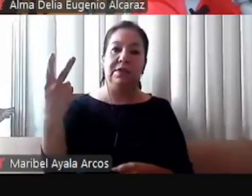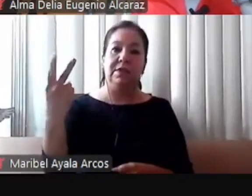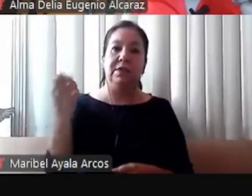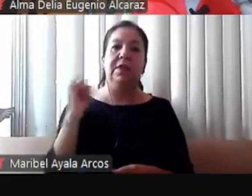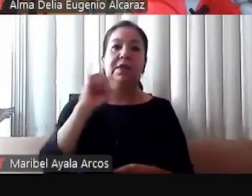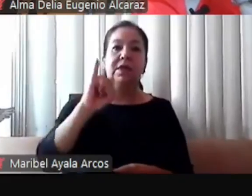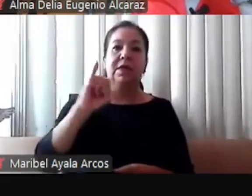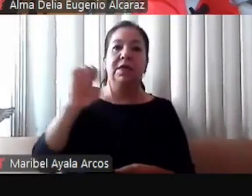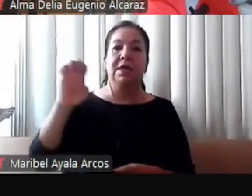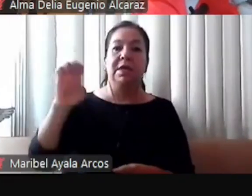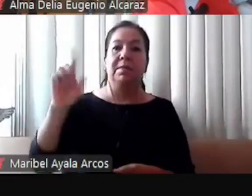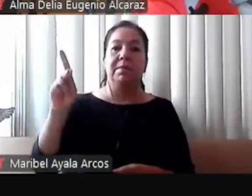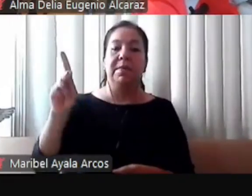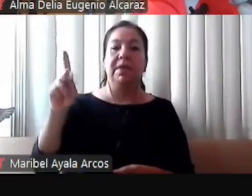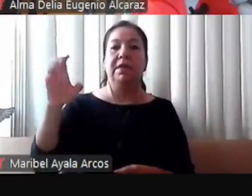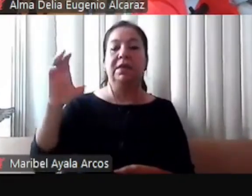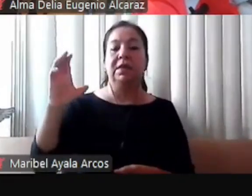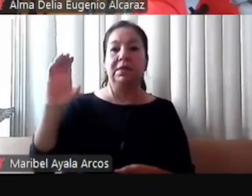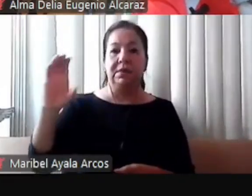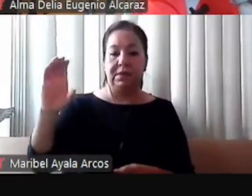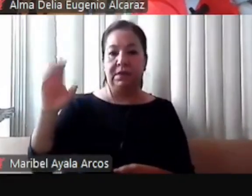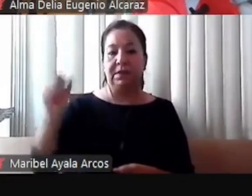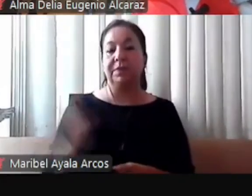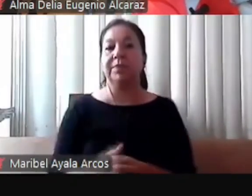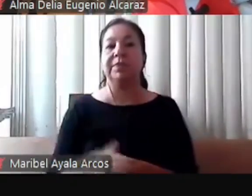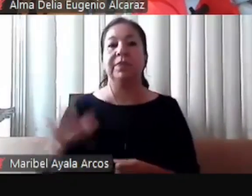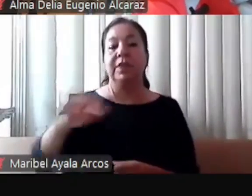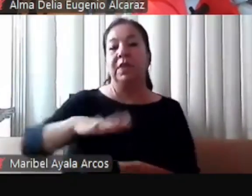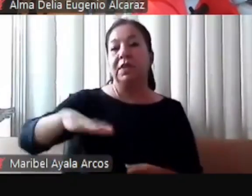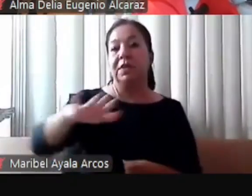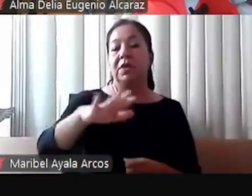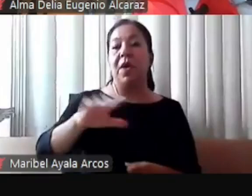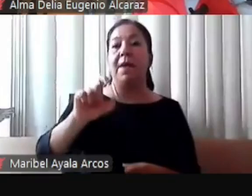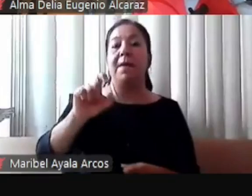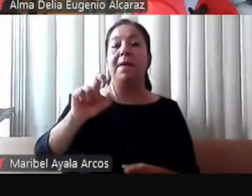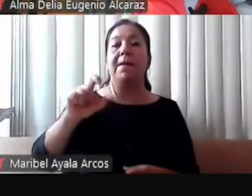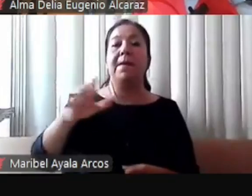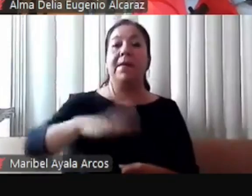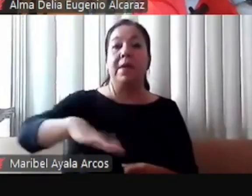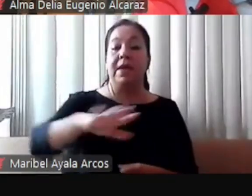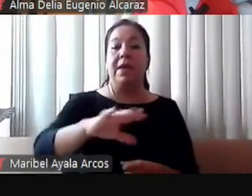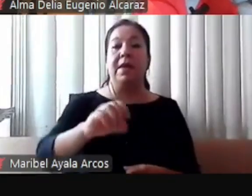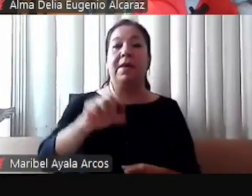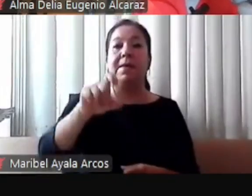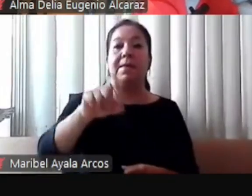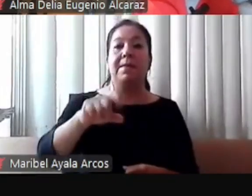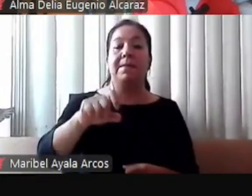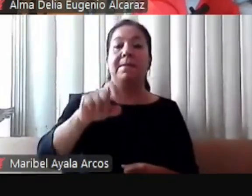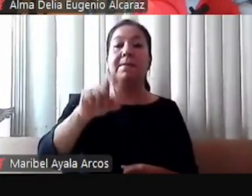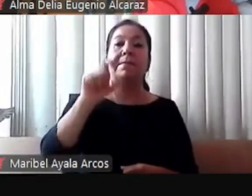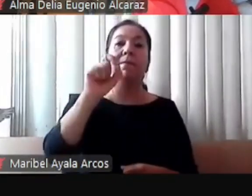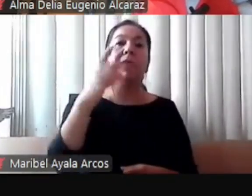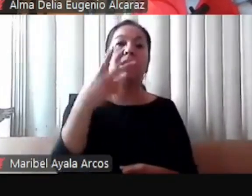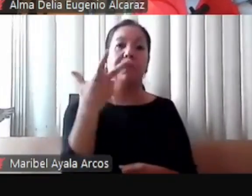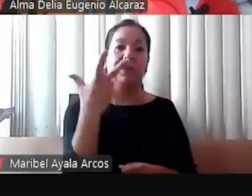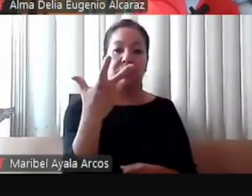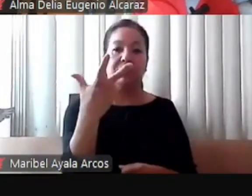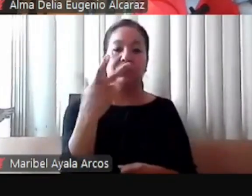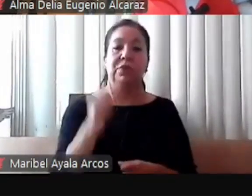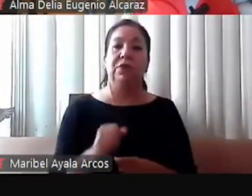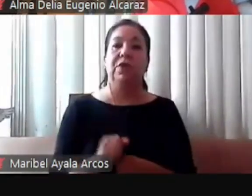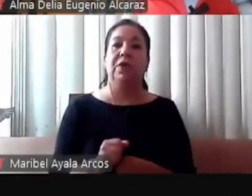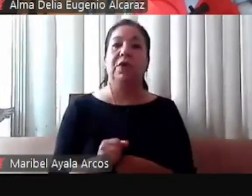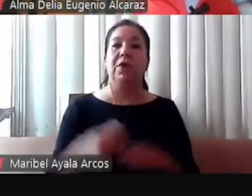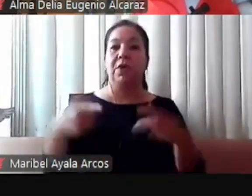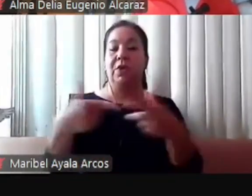Jerónimo Mateo Peña, la autoridad responsable del Consejo Distrital Electoral 28 del IEPC. En el siguiente asunto, la parte actora es el Partido del